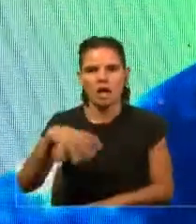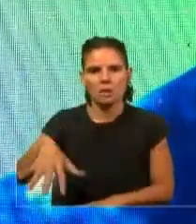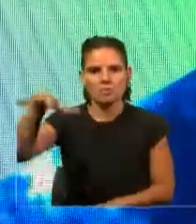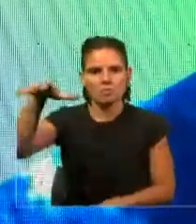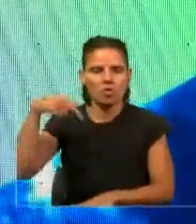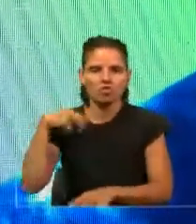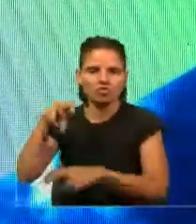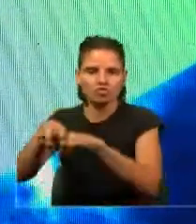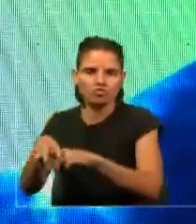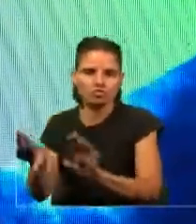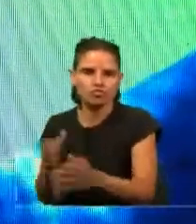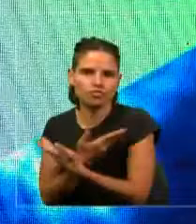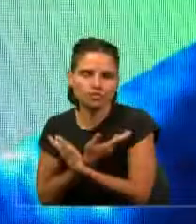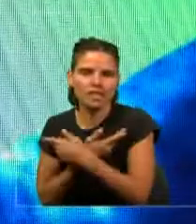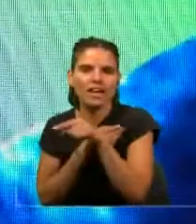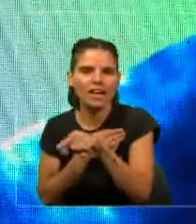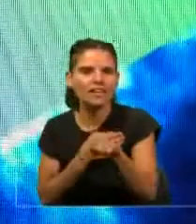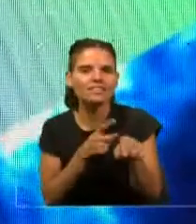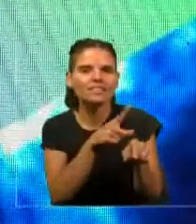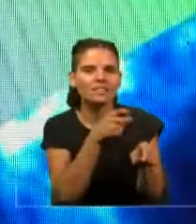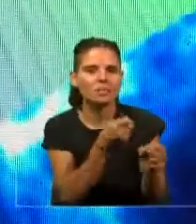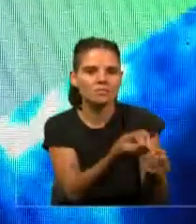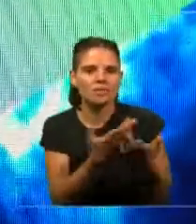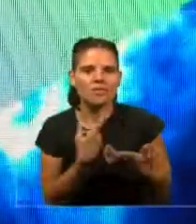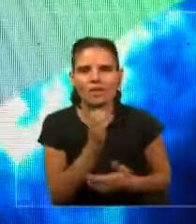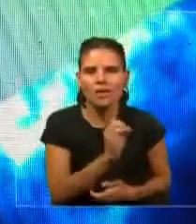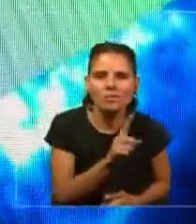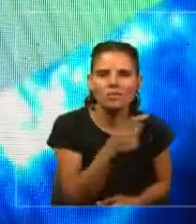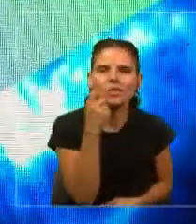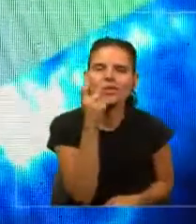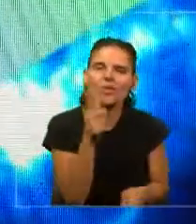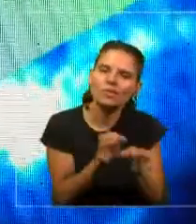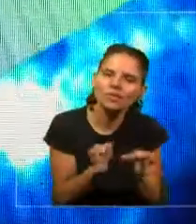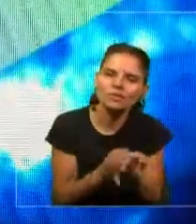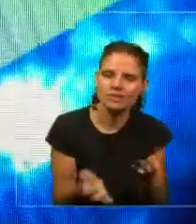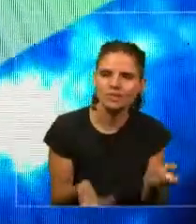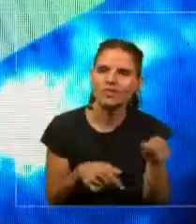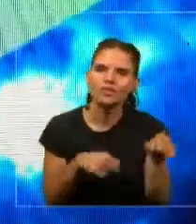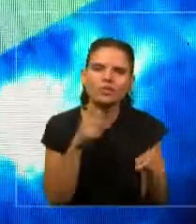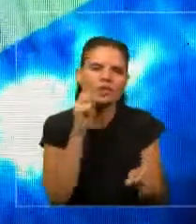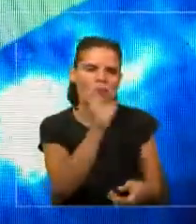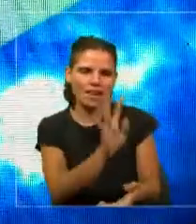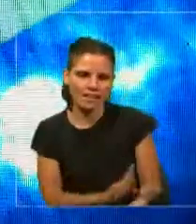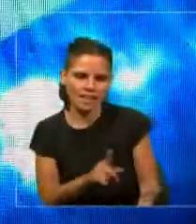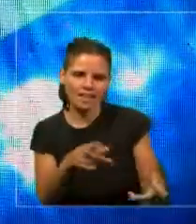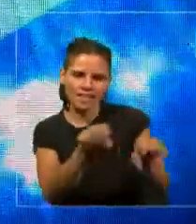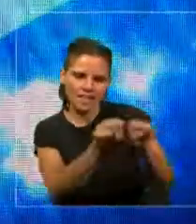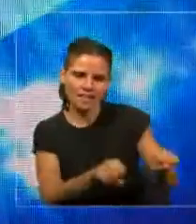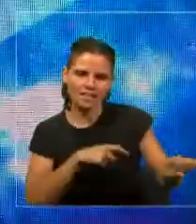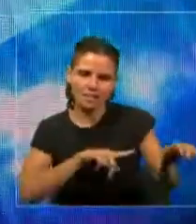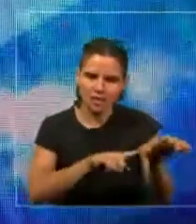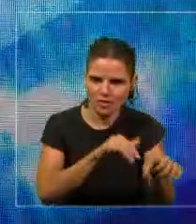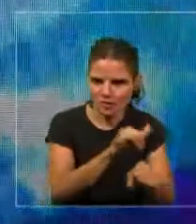incitativo, ese es el estado incitativo, y lo que caracteriza a estos sistemas es que no son